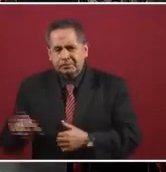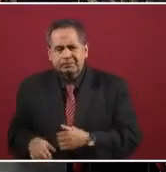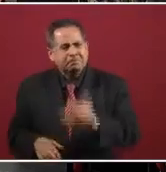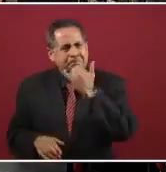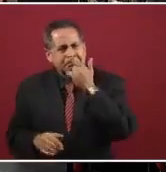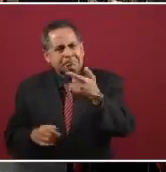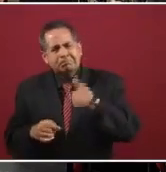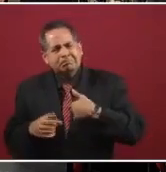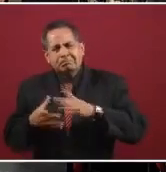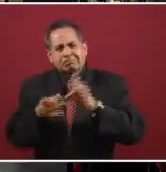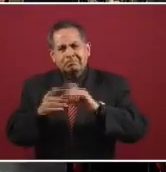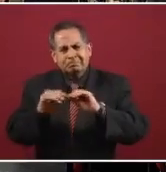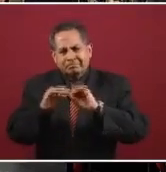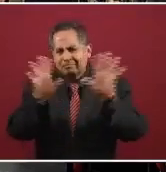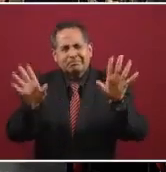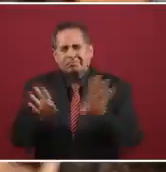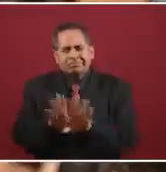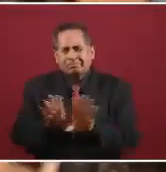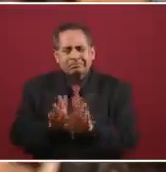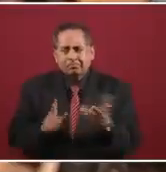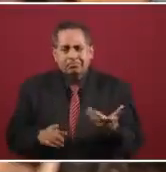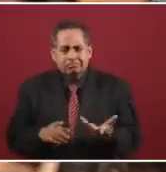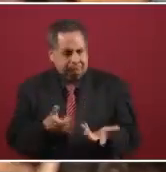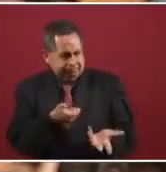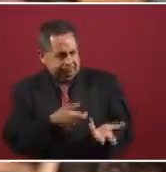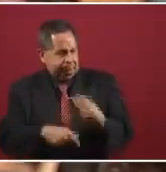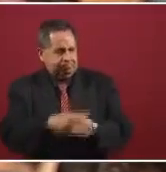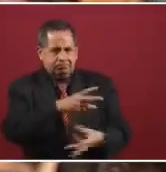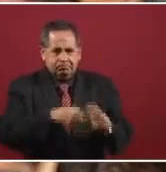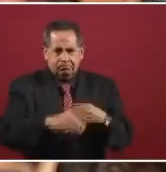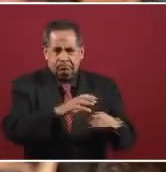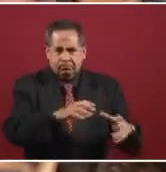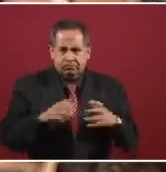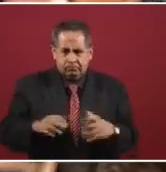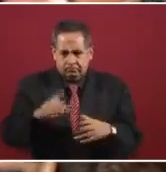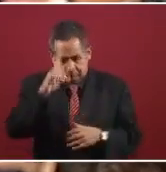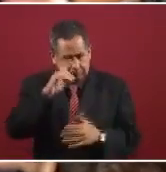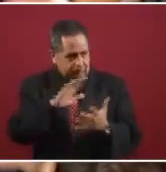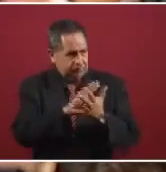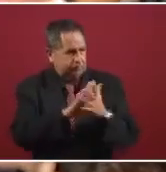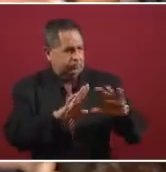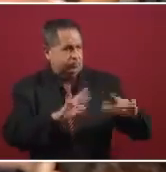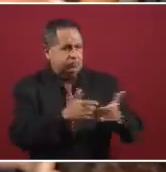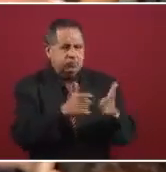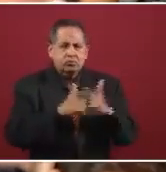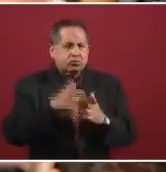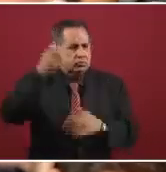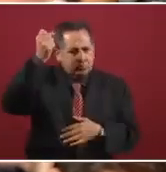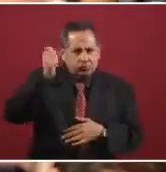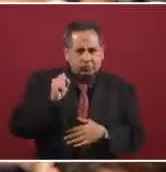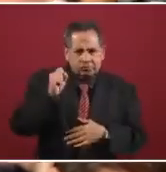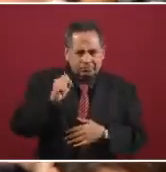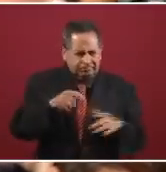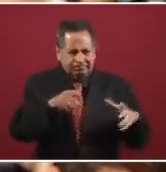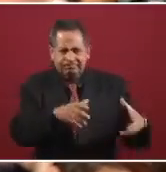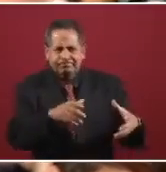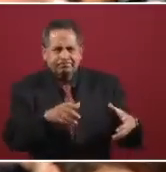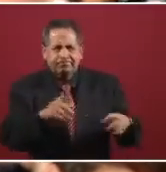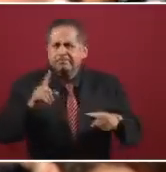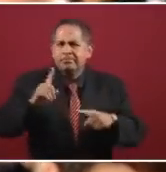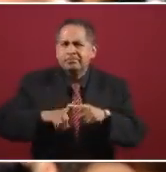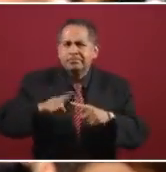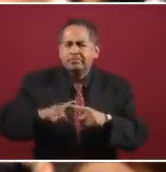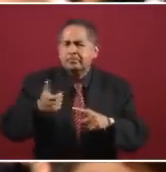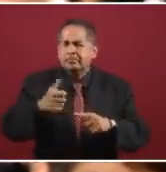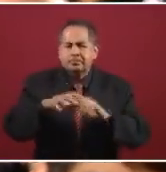claro en la recuperación de activos del cártel de Sinaloa exactamente. ¿Quién se va a quedar